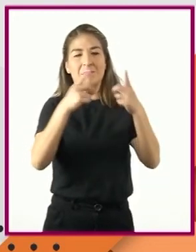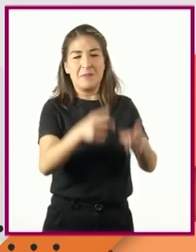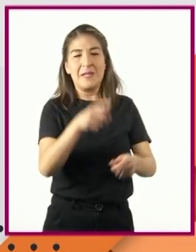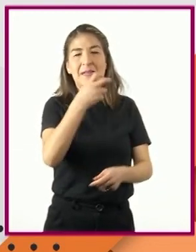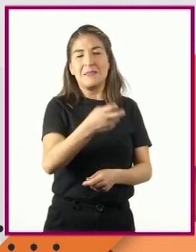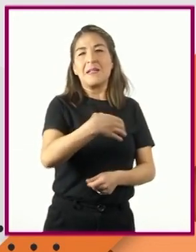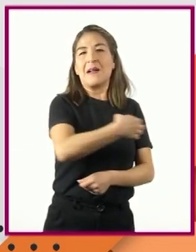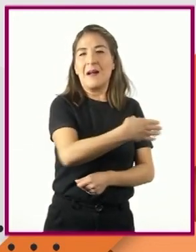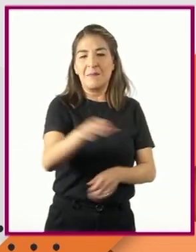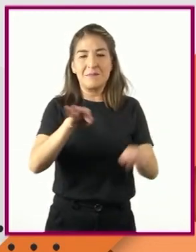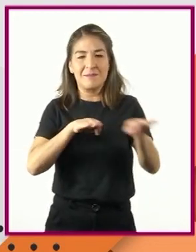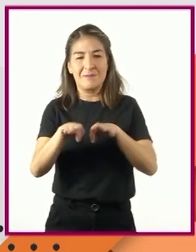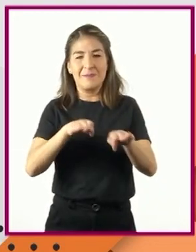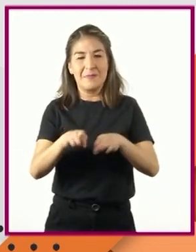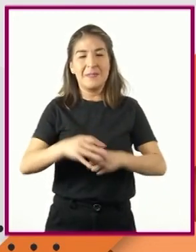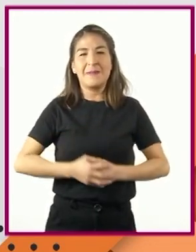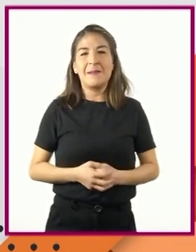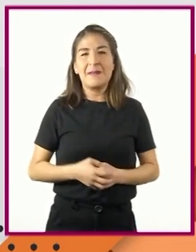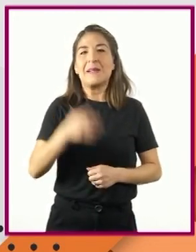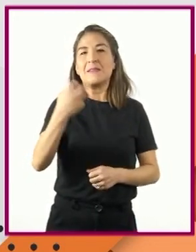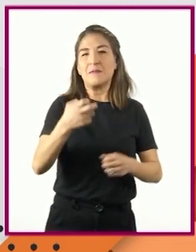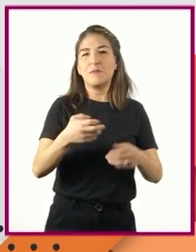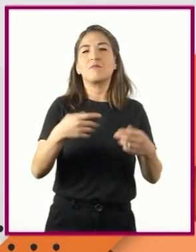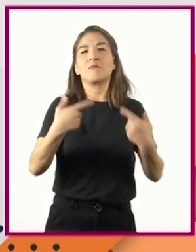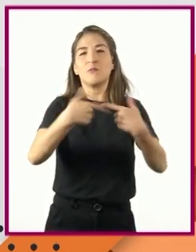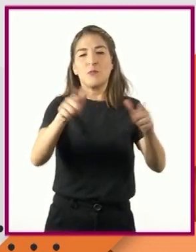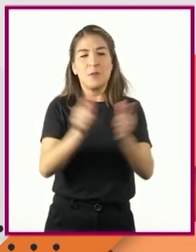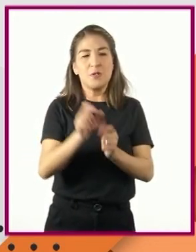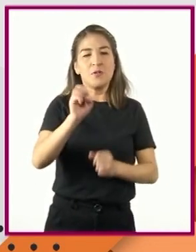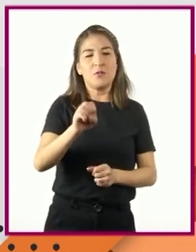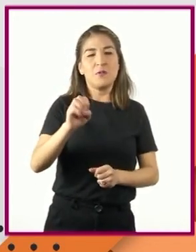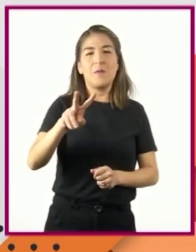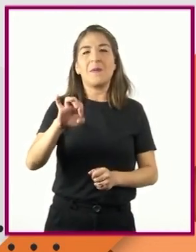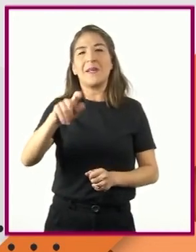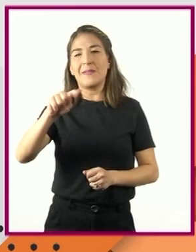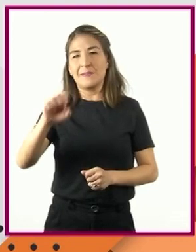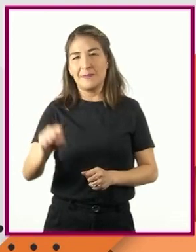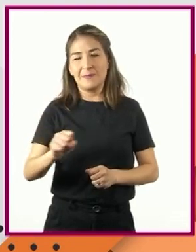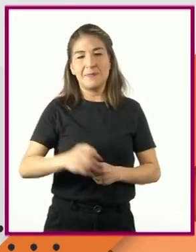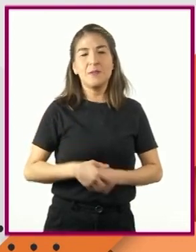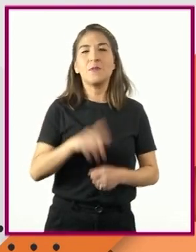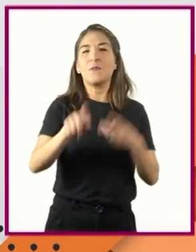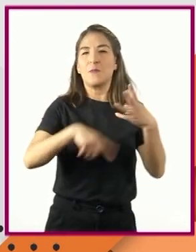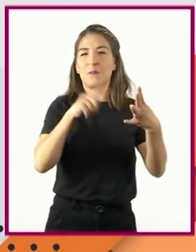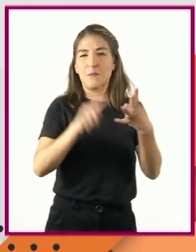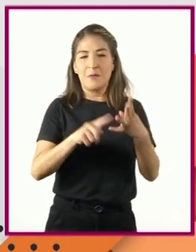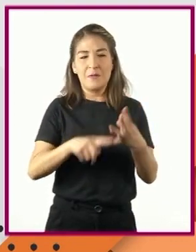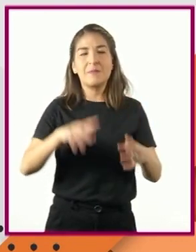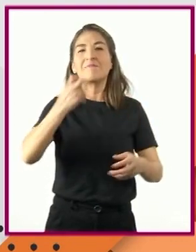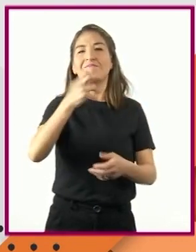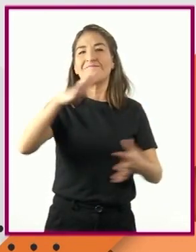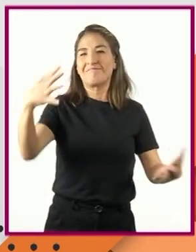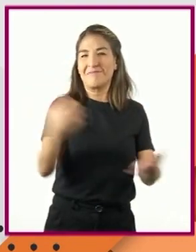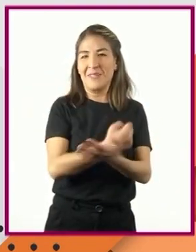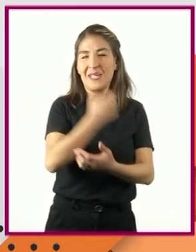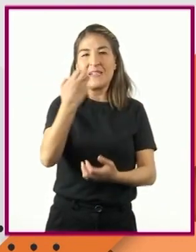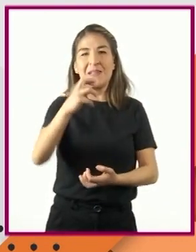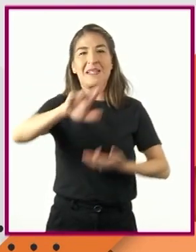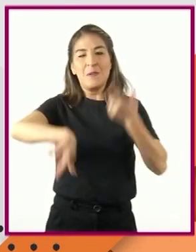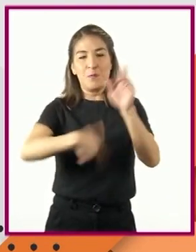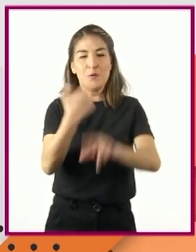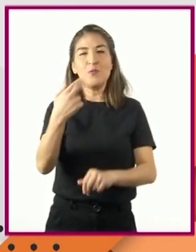de obreros y campesinos, agrupados en los soviets. 4. El triunfo de la Revolución